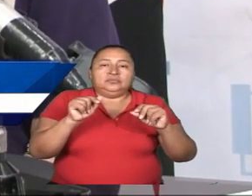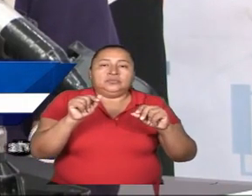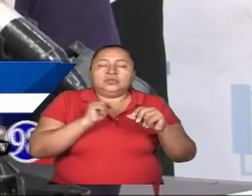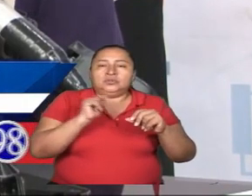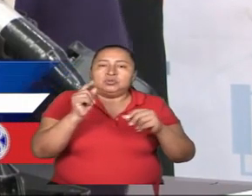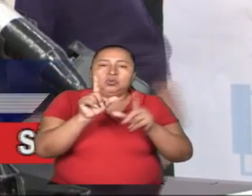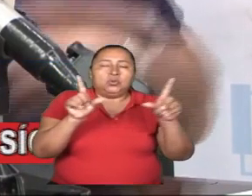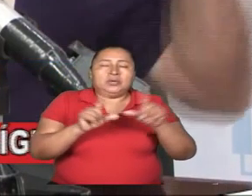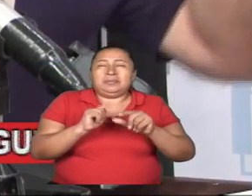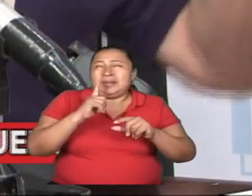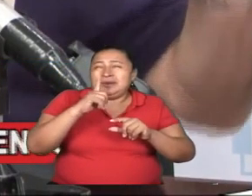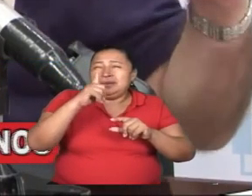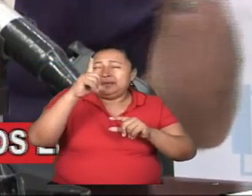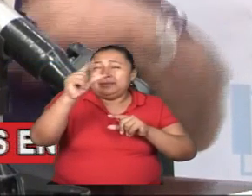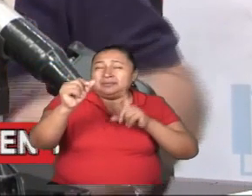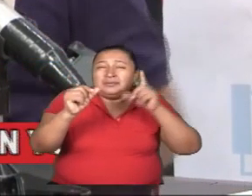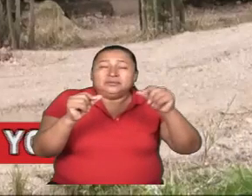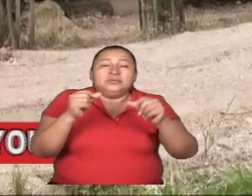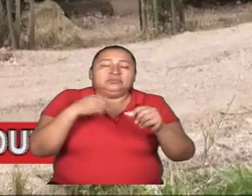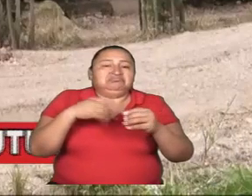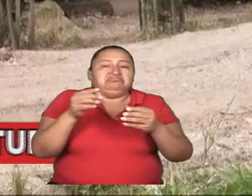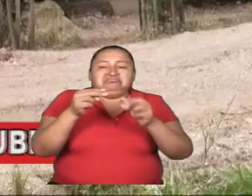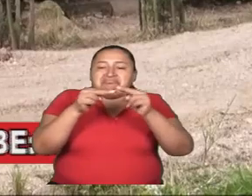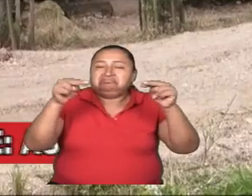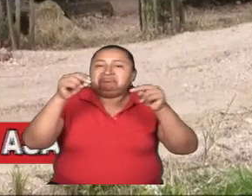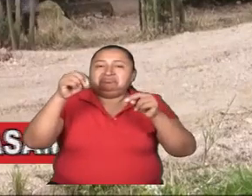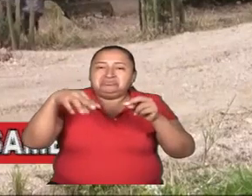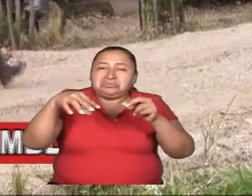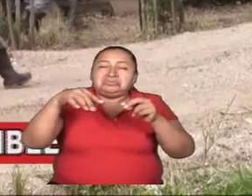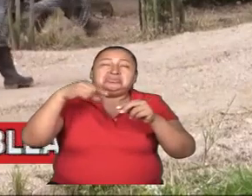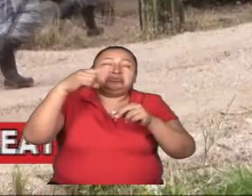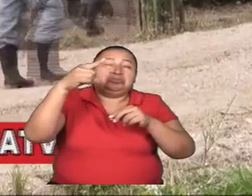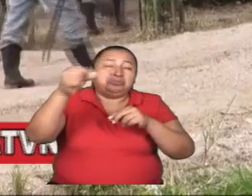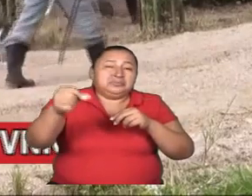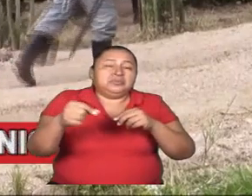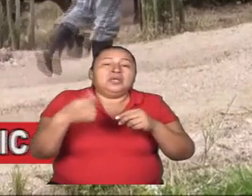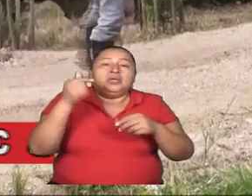más alejadas donde tenemos la cobertura más baja. Estuvimos